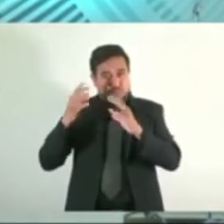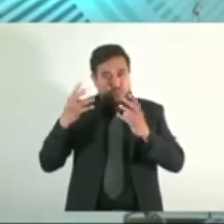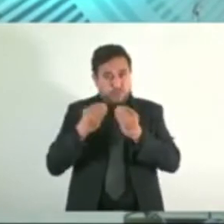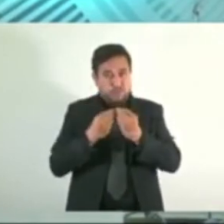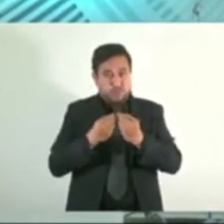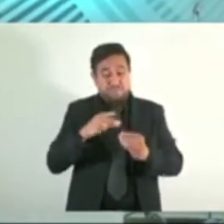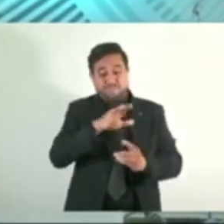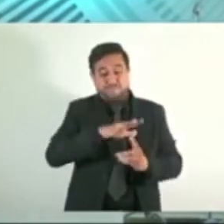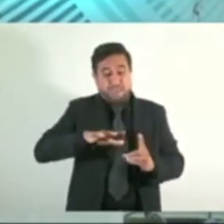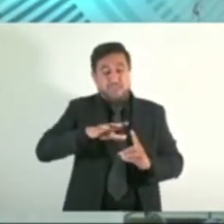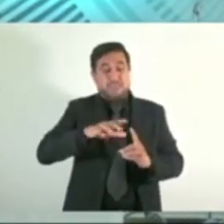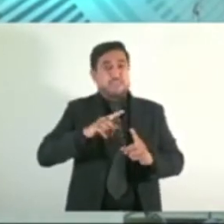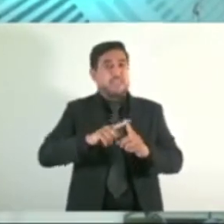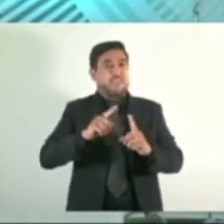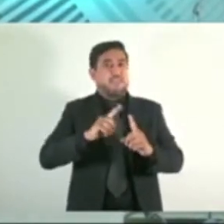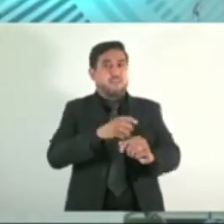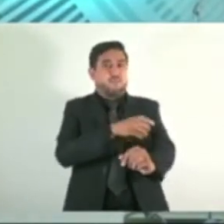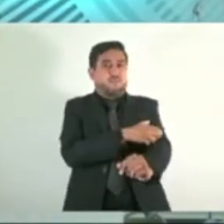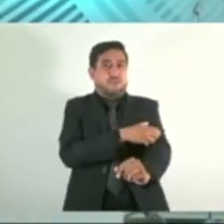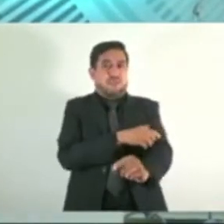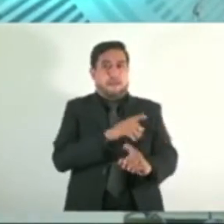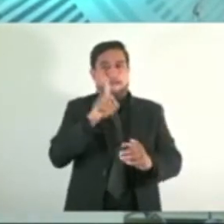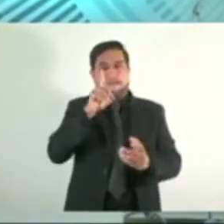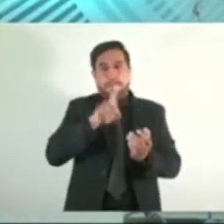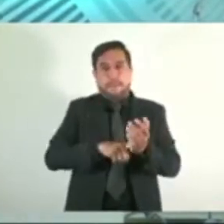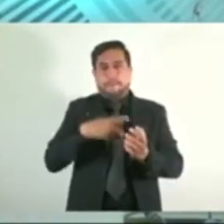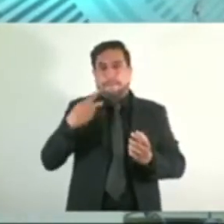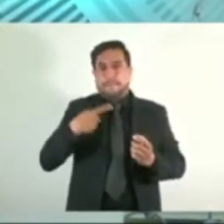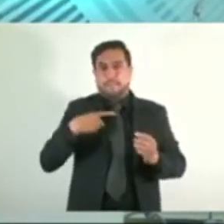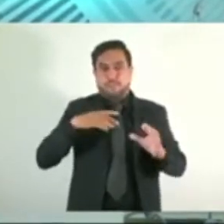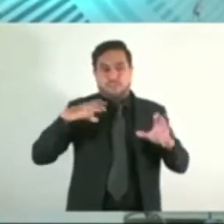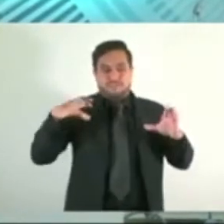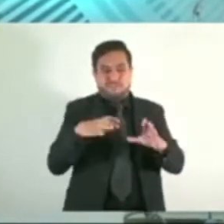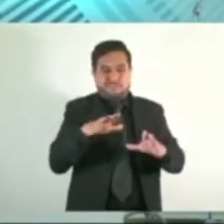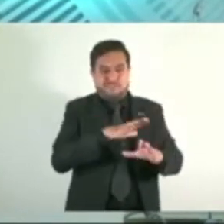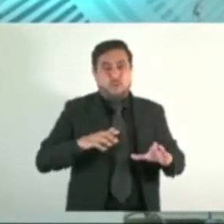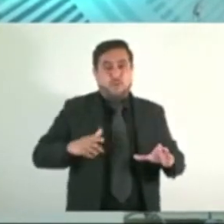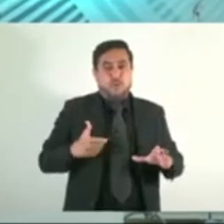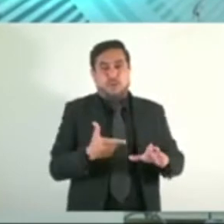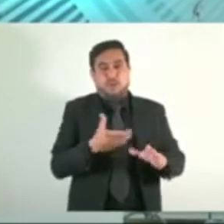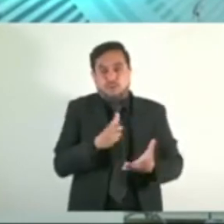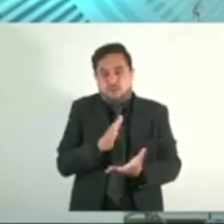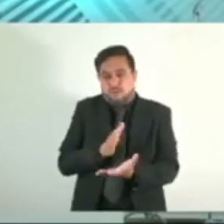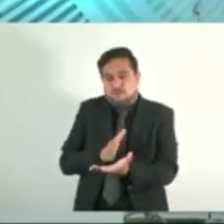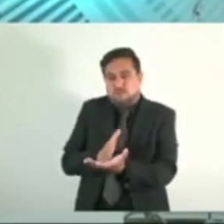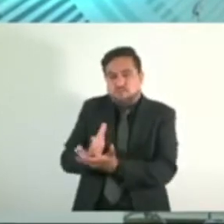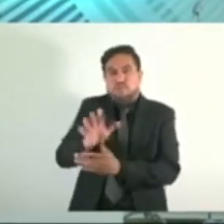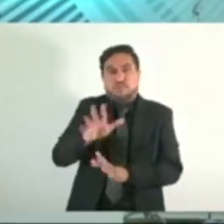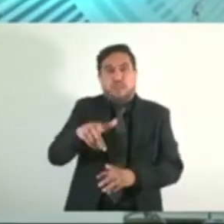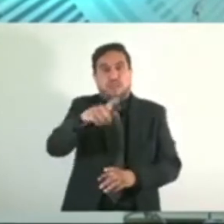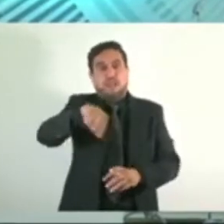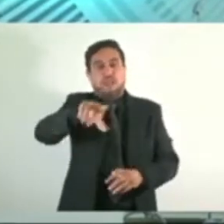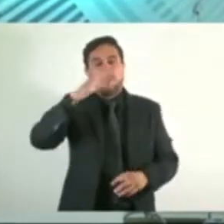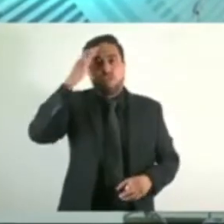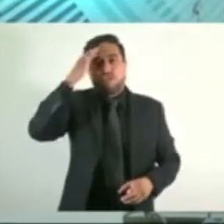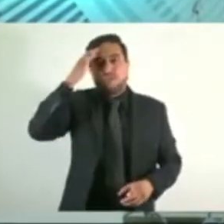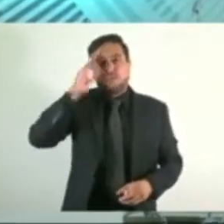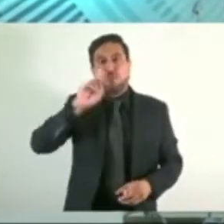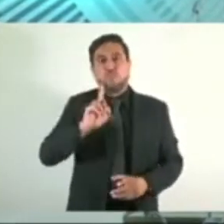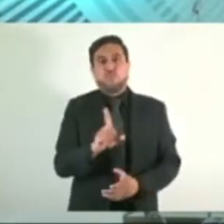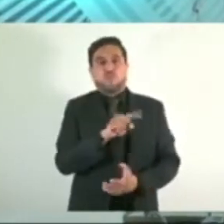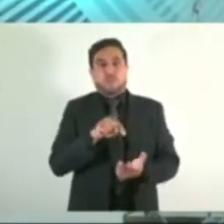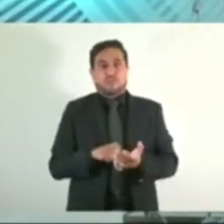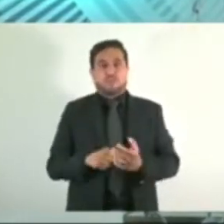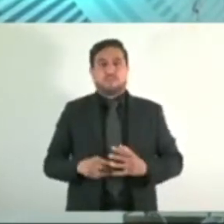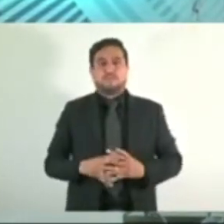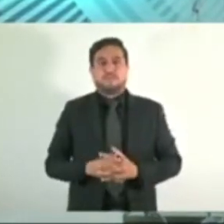estado, en total más de 1,000 elementos, se ingresa a una comunidad ya conocida. Y ahí,